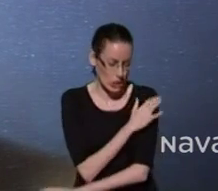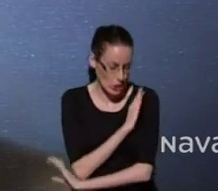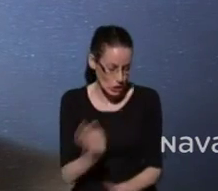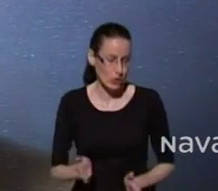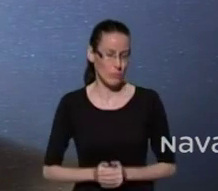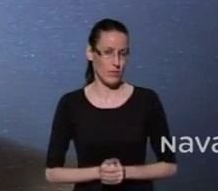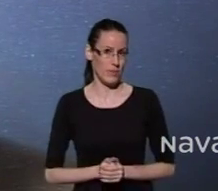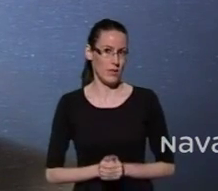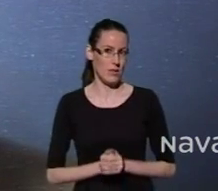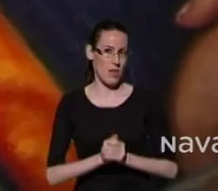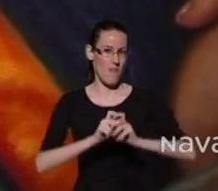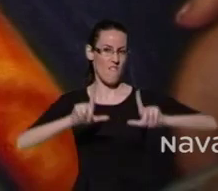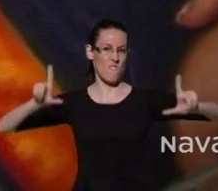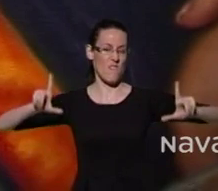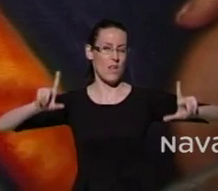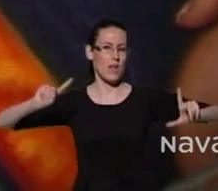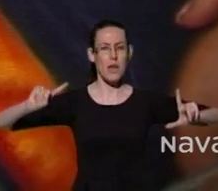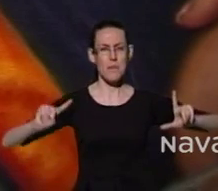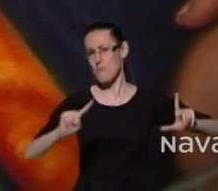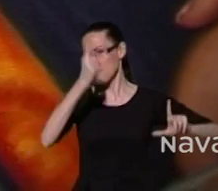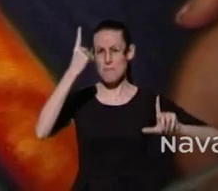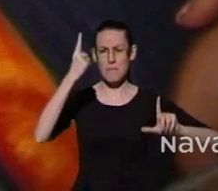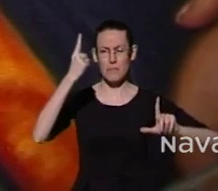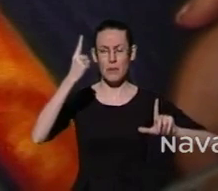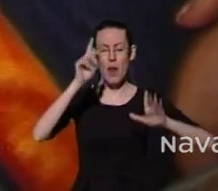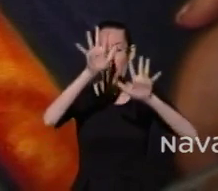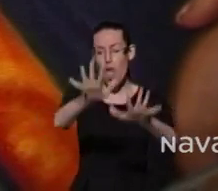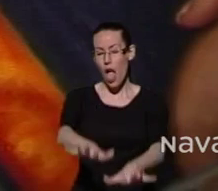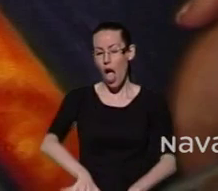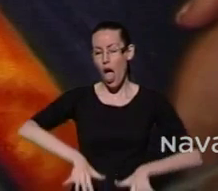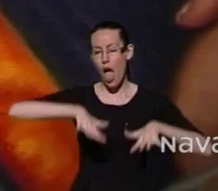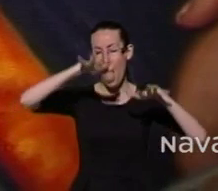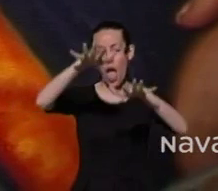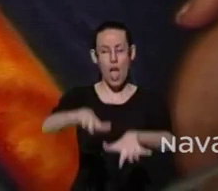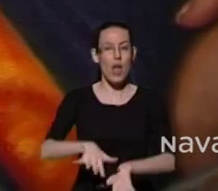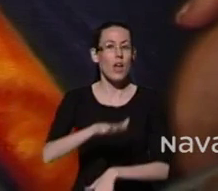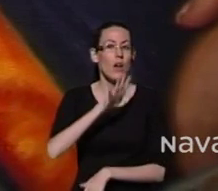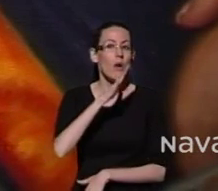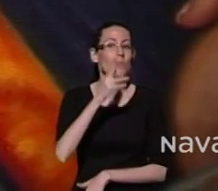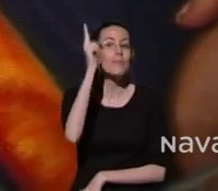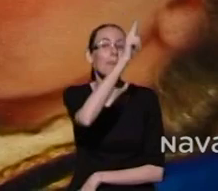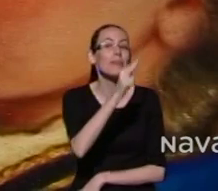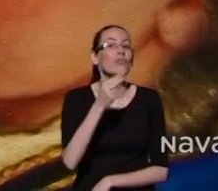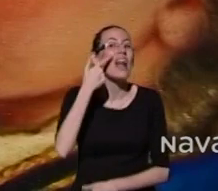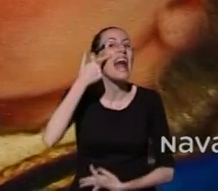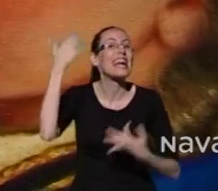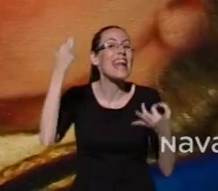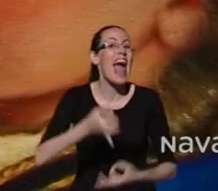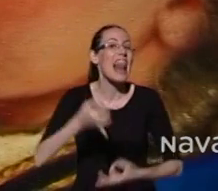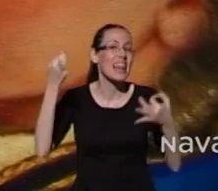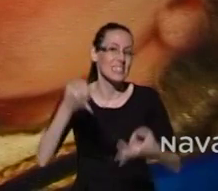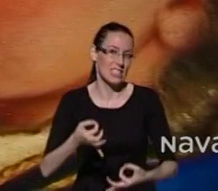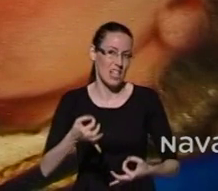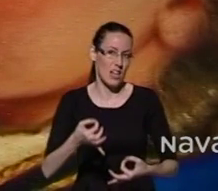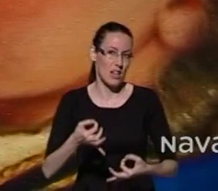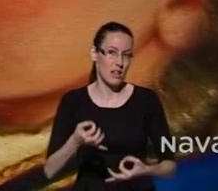Un cuadro de estos, primeramente, tiene una elaboración muy lenta. Esta pintura es pintura realista, entonces nos basamos